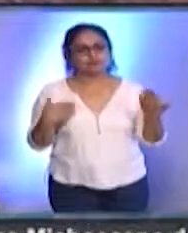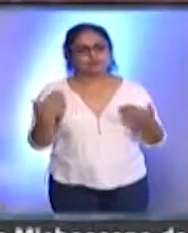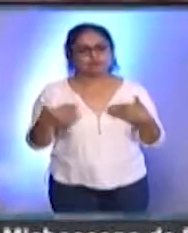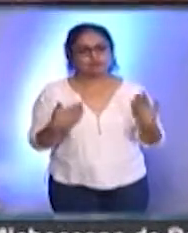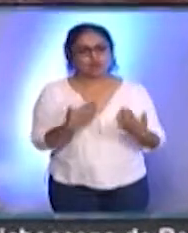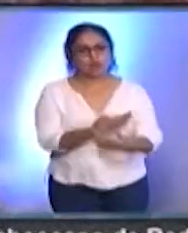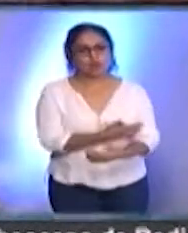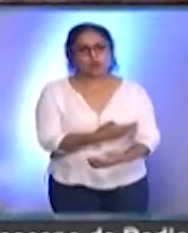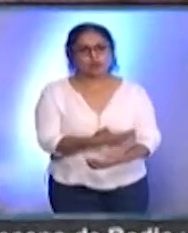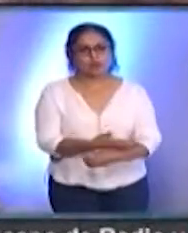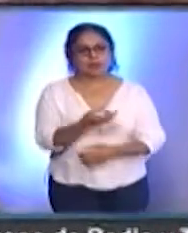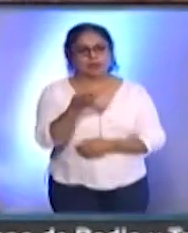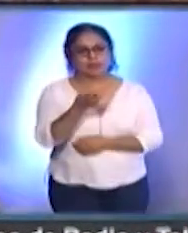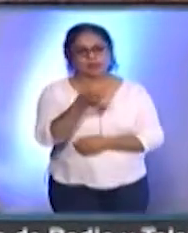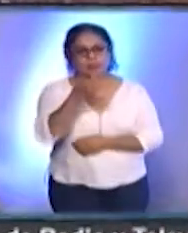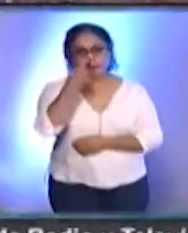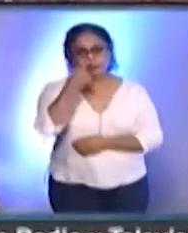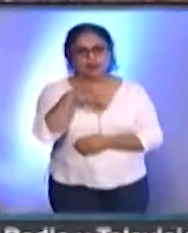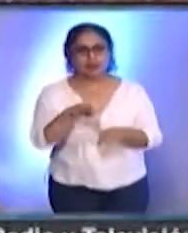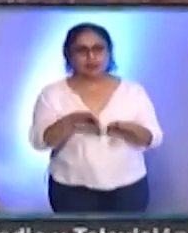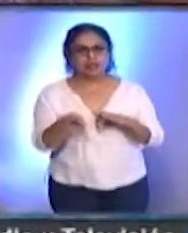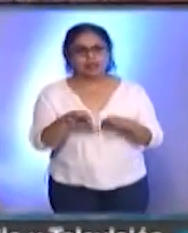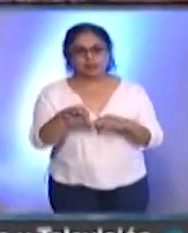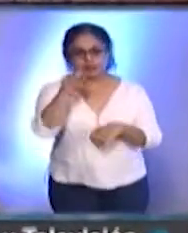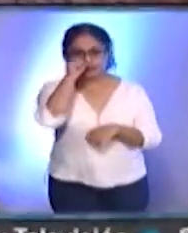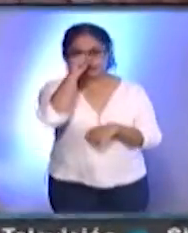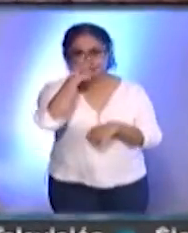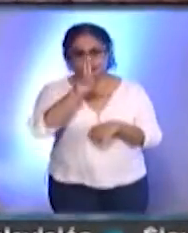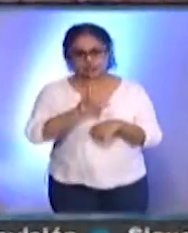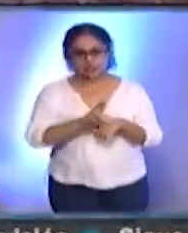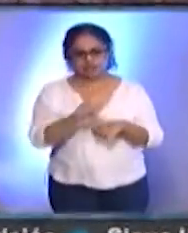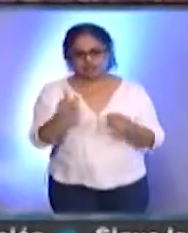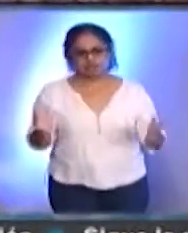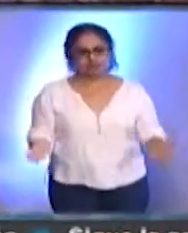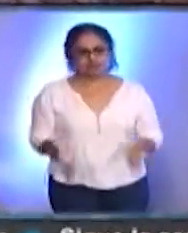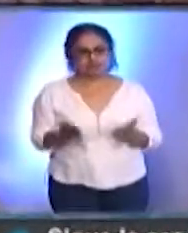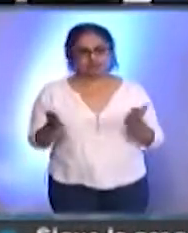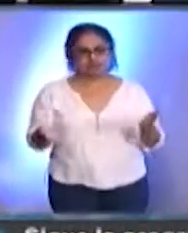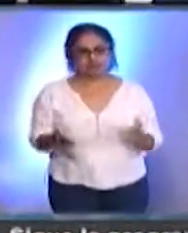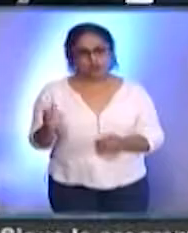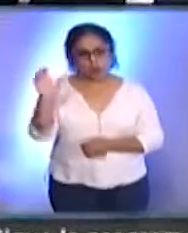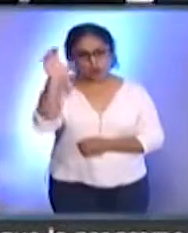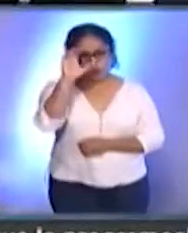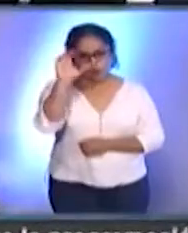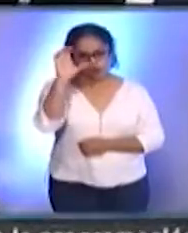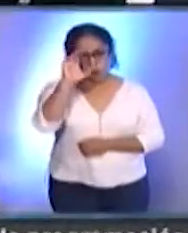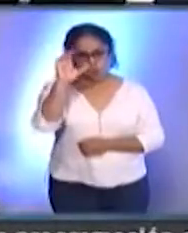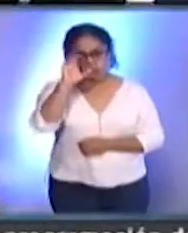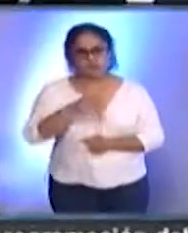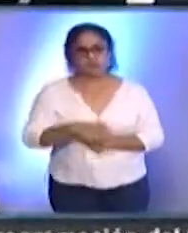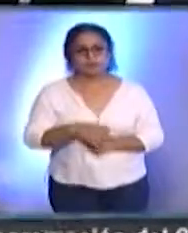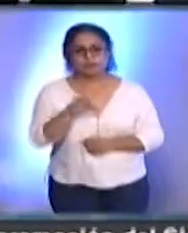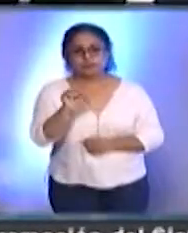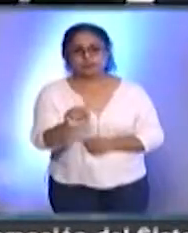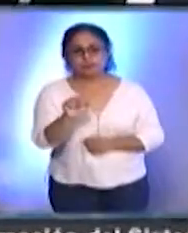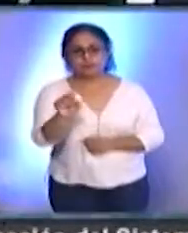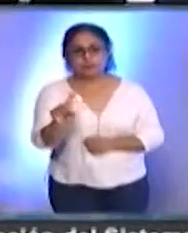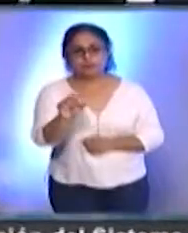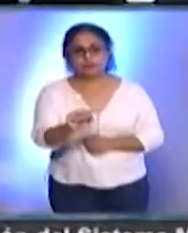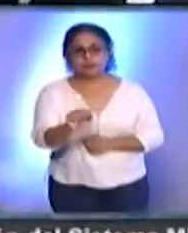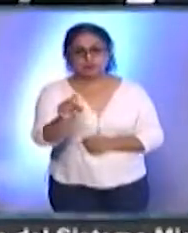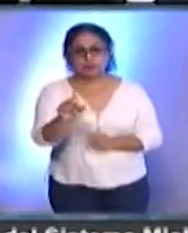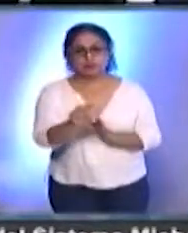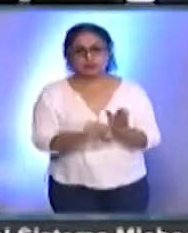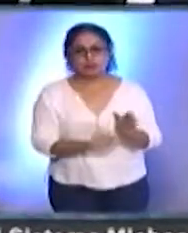es nada más una línea de trabajo de la Secretaría, que es la activación y la cultura itinerante. Destacó que los sábados y domingos del mes, en